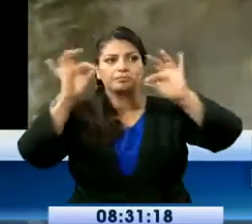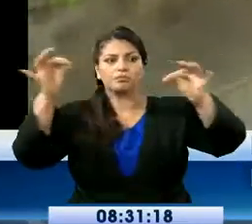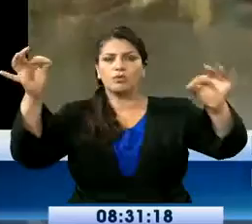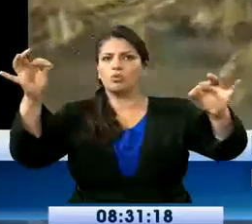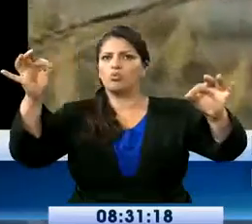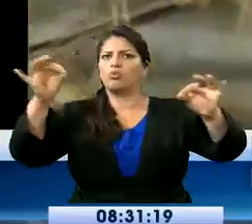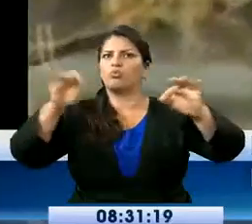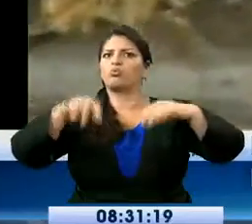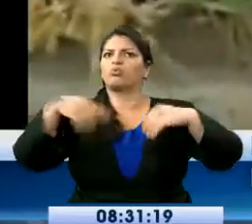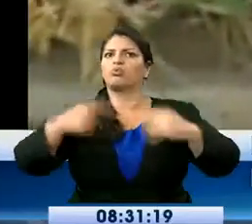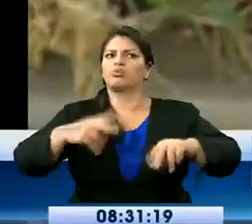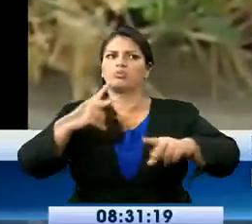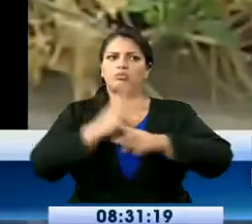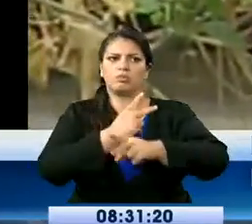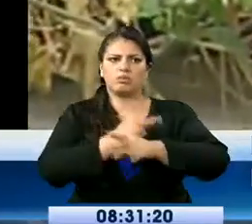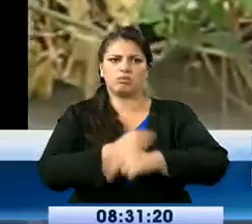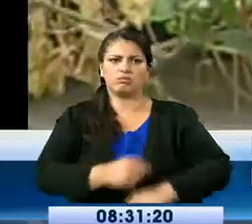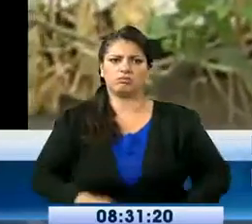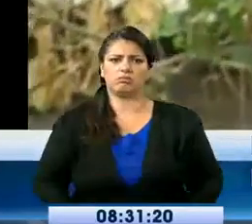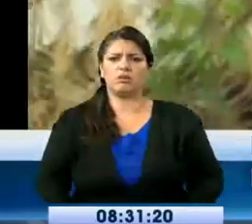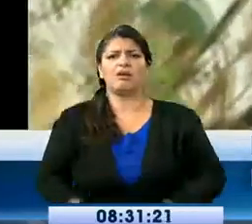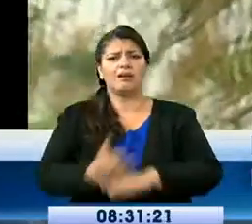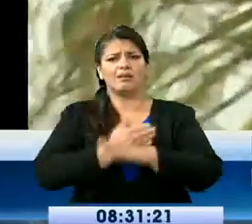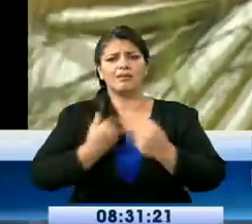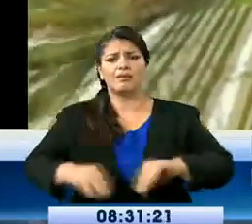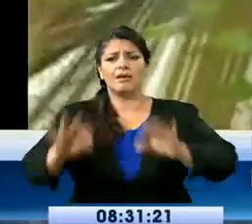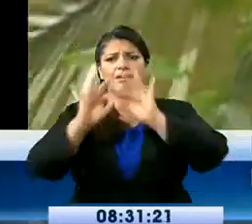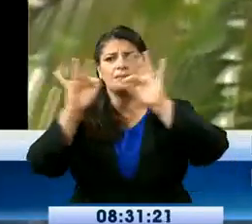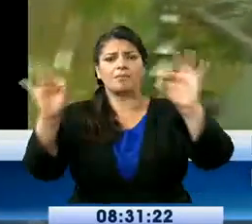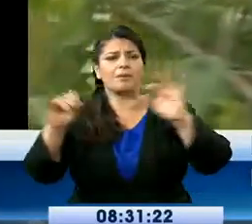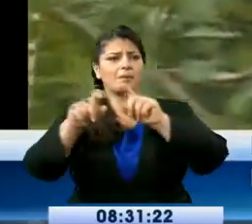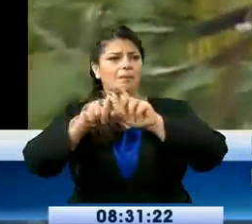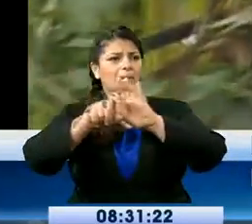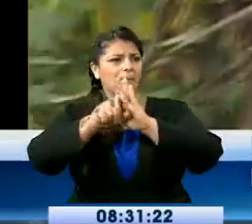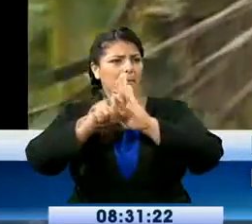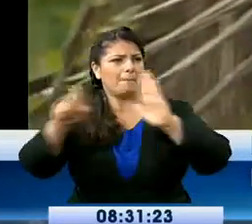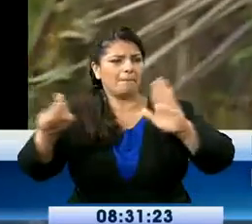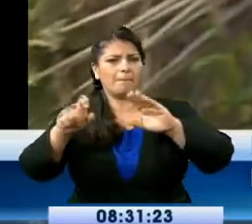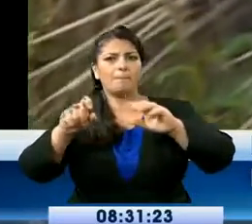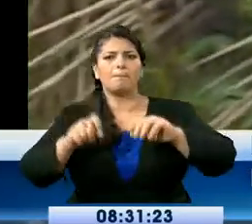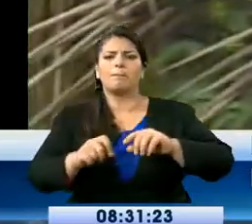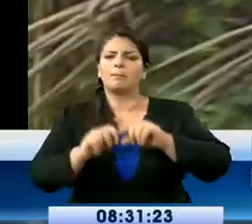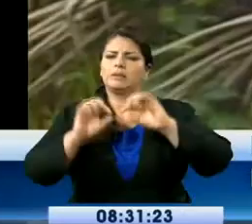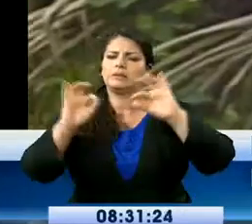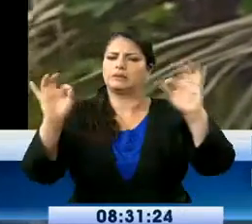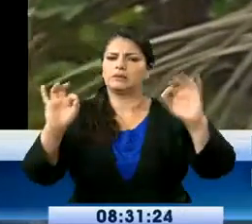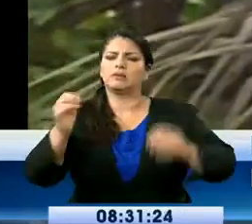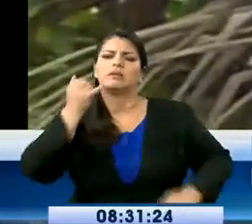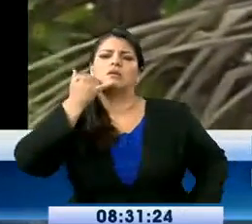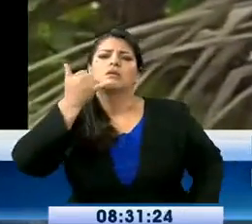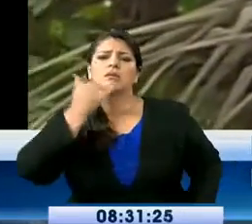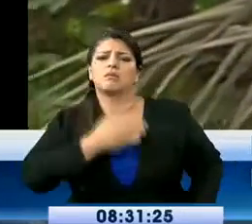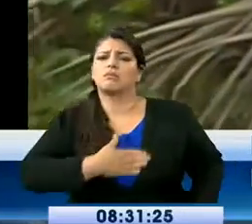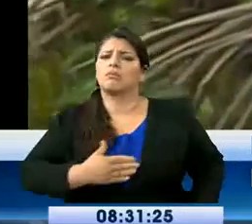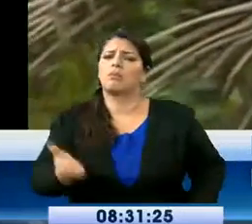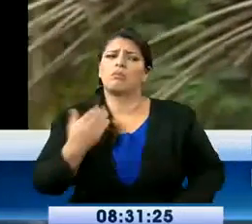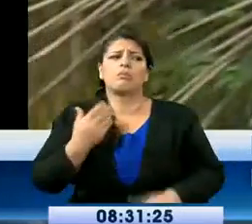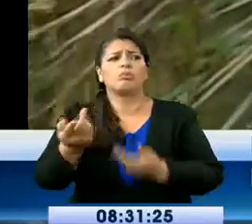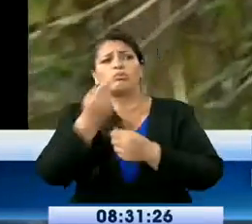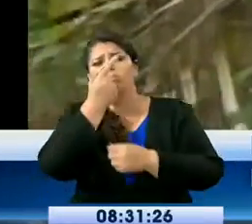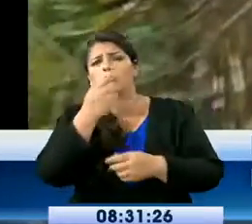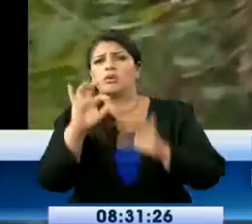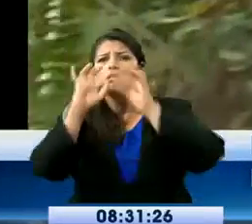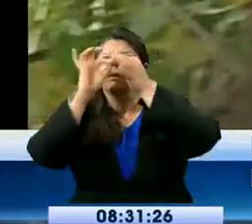corre para ahí, para la cerca. Con el vecino, todos los vecinos vienen a ayudarme a hacer la zanja aquí, atrás. Aquí atrás vienen aquí.